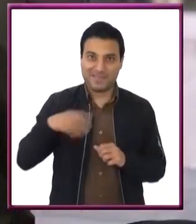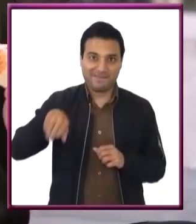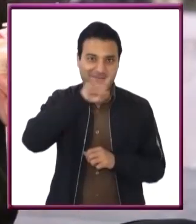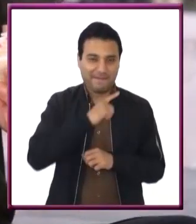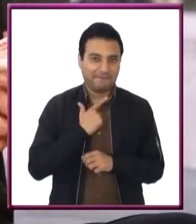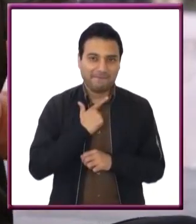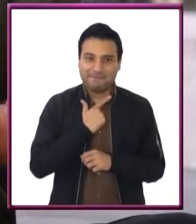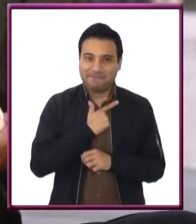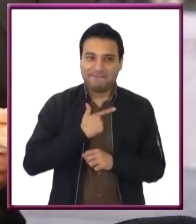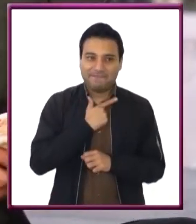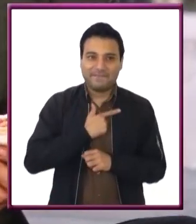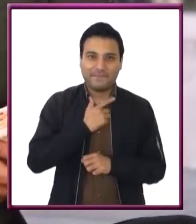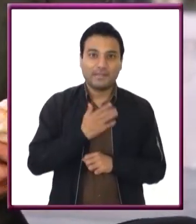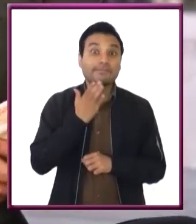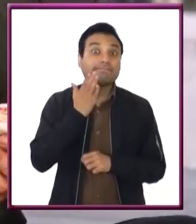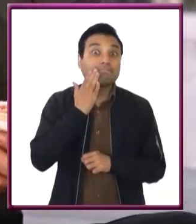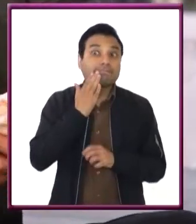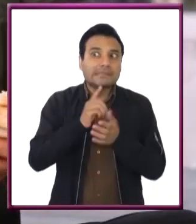Sí, casi listos, sí.